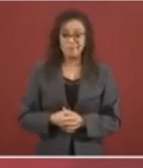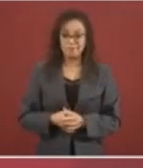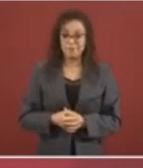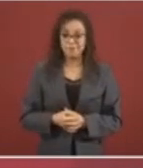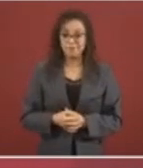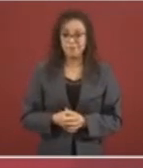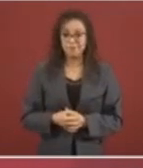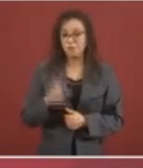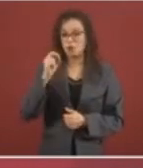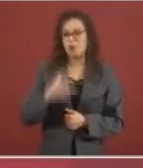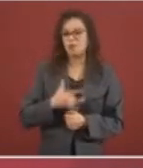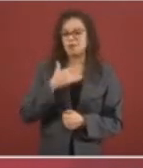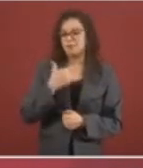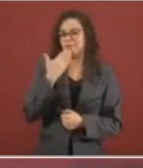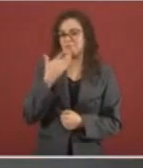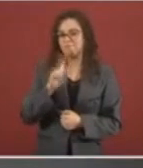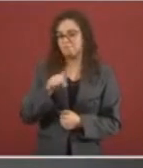están conformes.